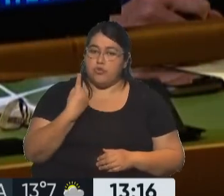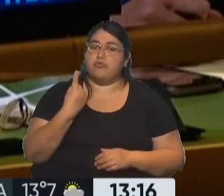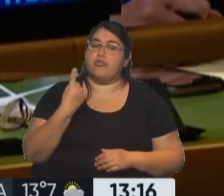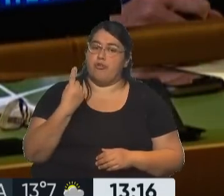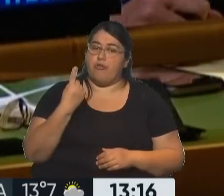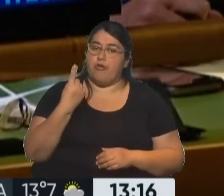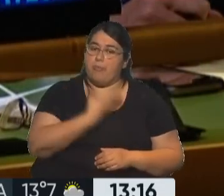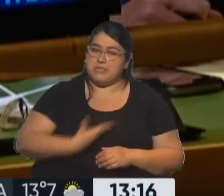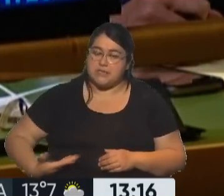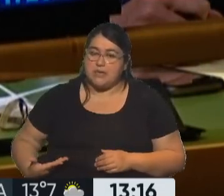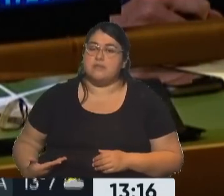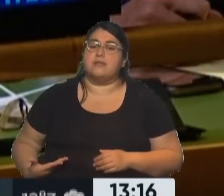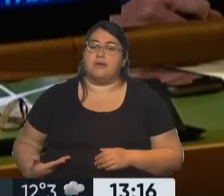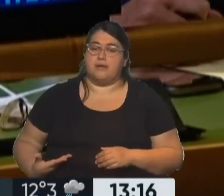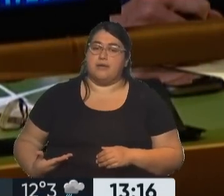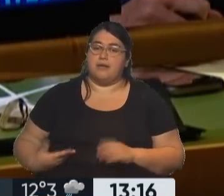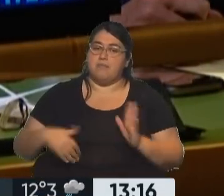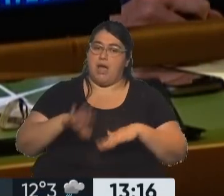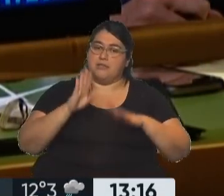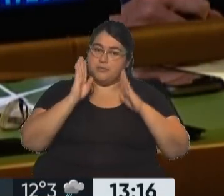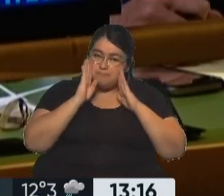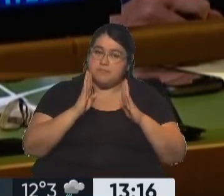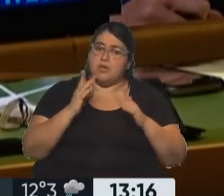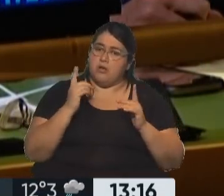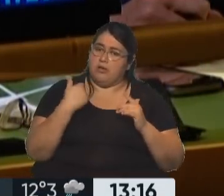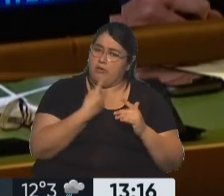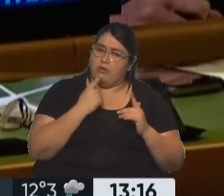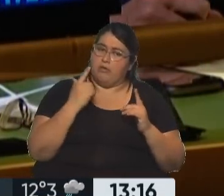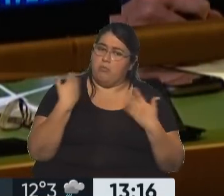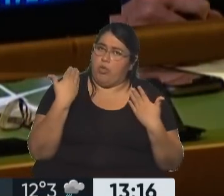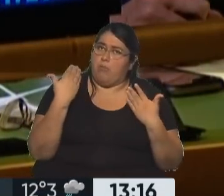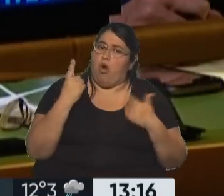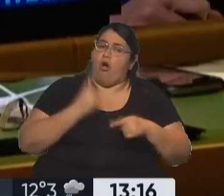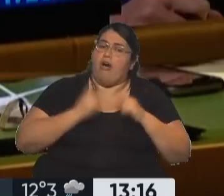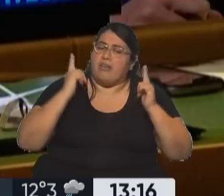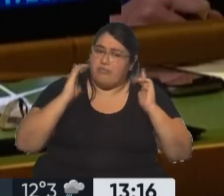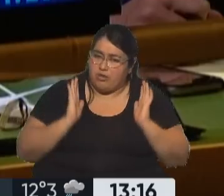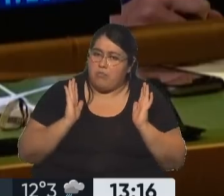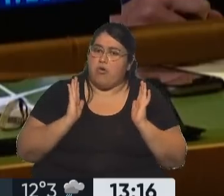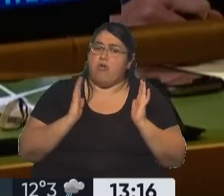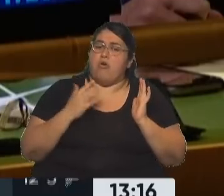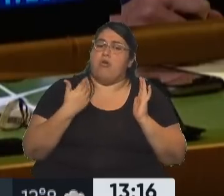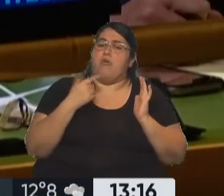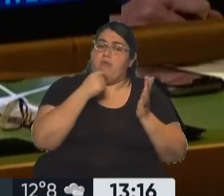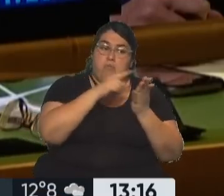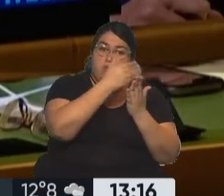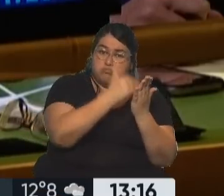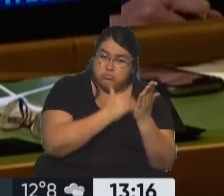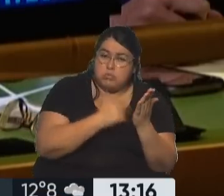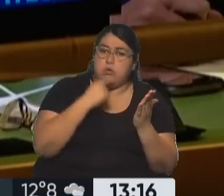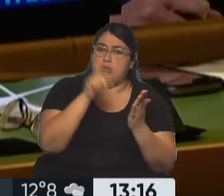President, as a step towards placing greater attention on the appropriate use of the veto, the